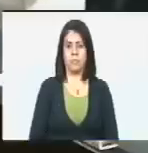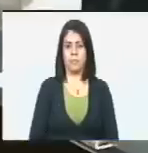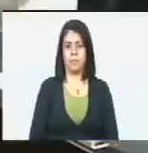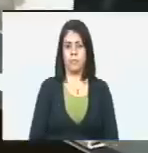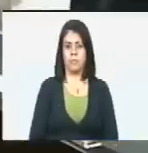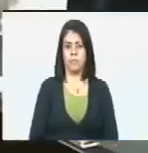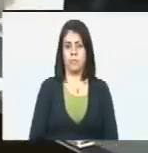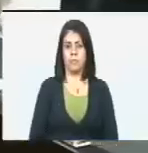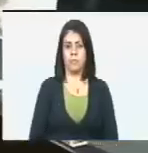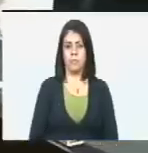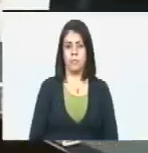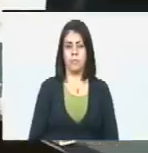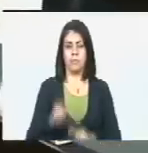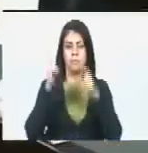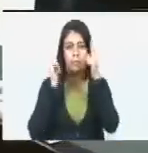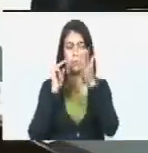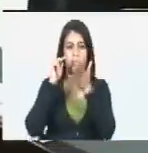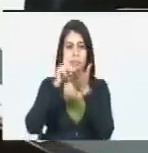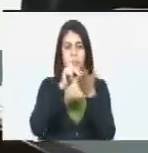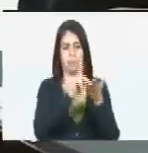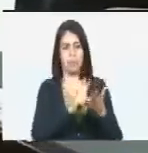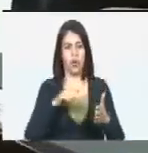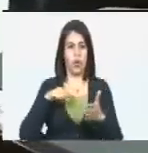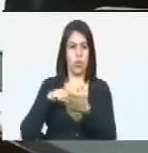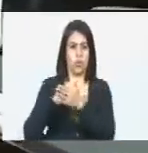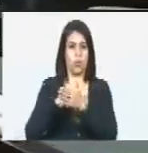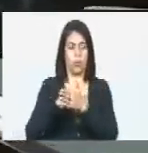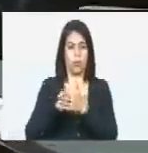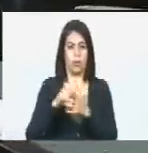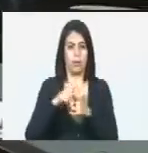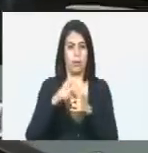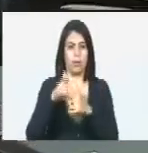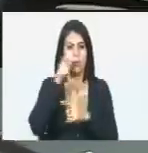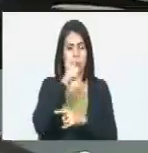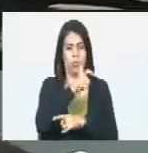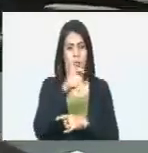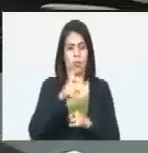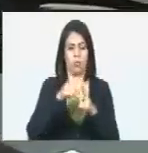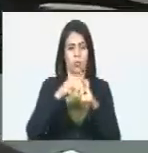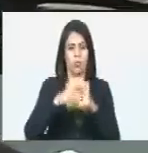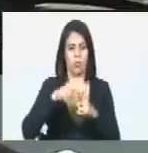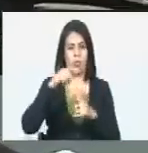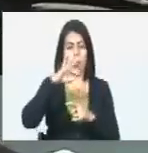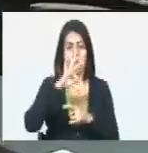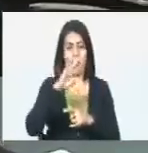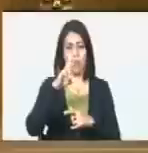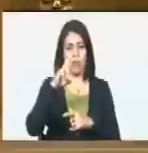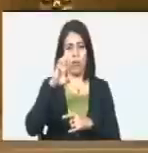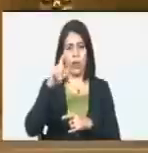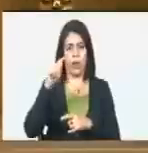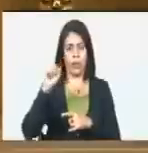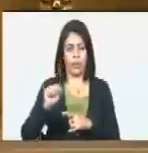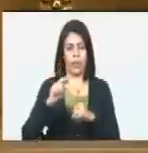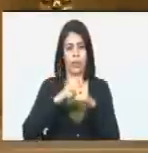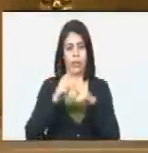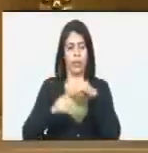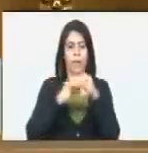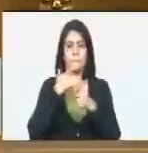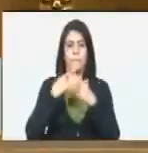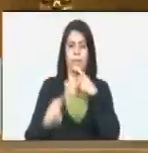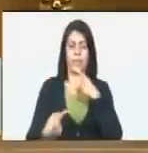Chávez derrotó a los golpistas en el Fuerte Tiuna cuando con su mural en alto fue a decirle, asuman